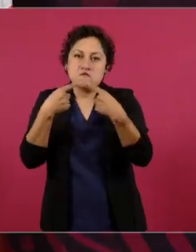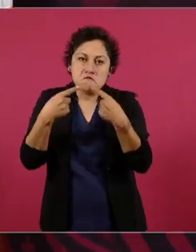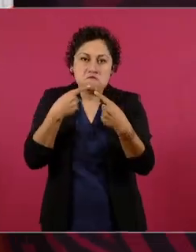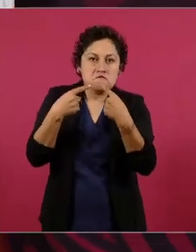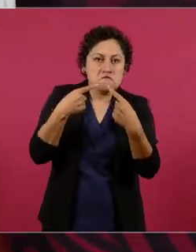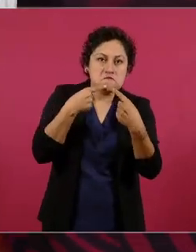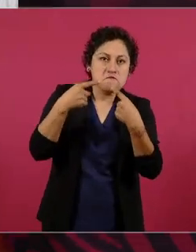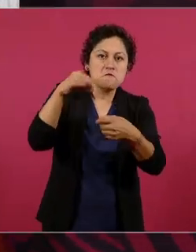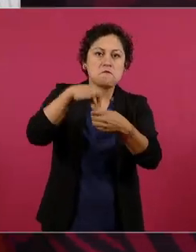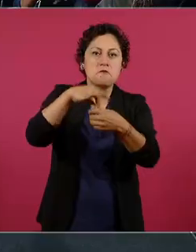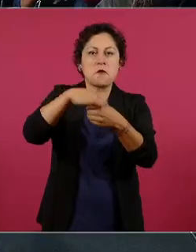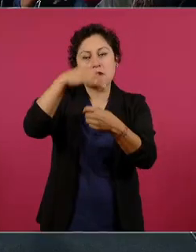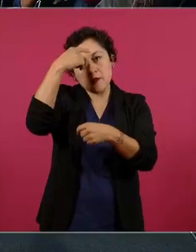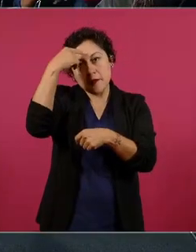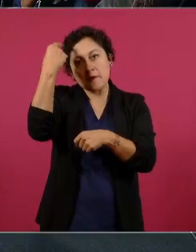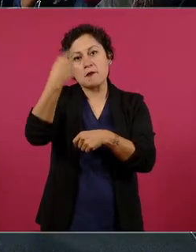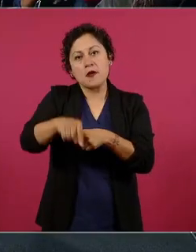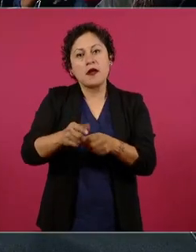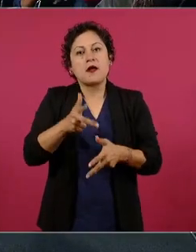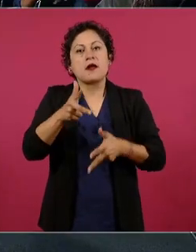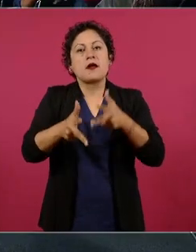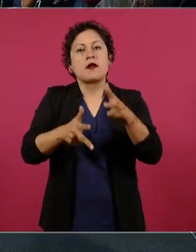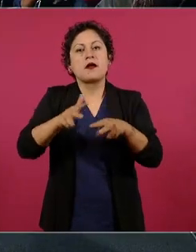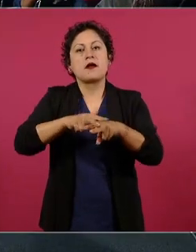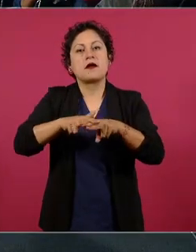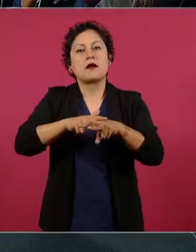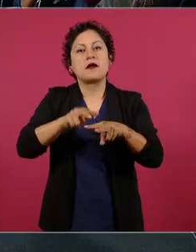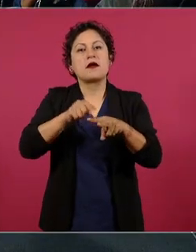carga para trenes de pasajeros.